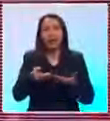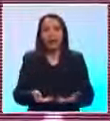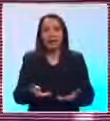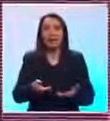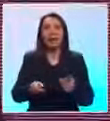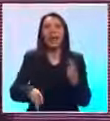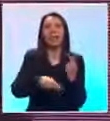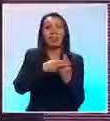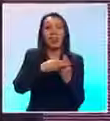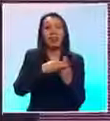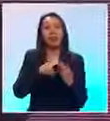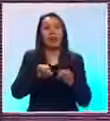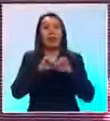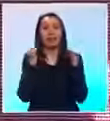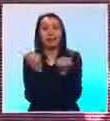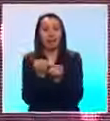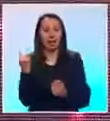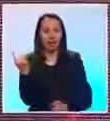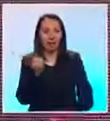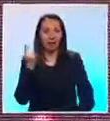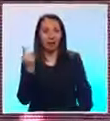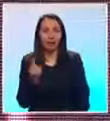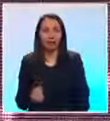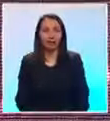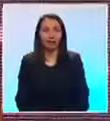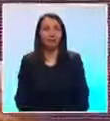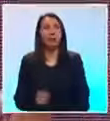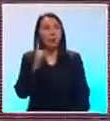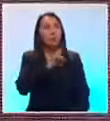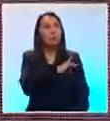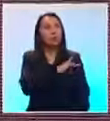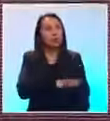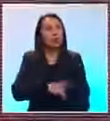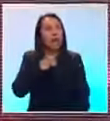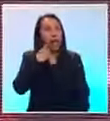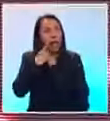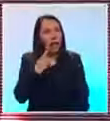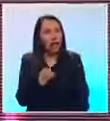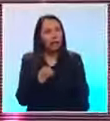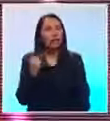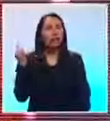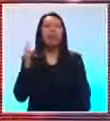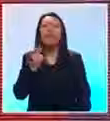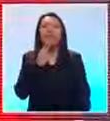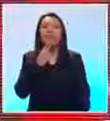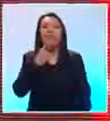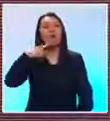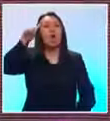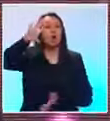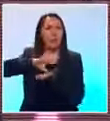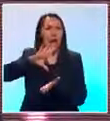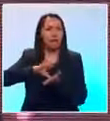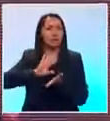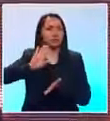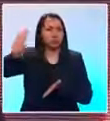en las teletones en el Estadio Nacional. Hay un chileno que vive en el